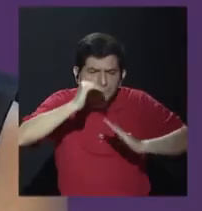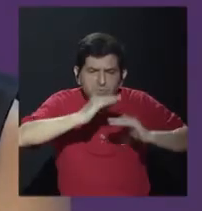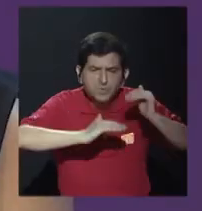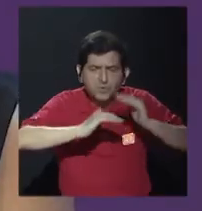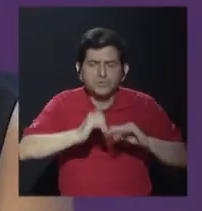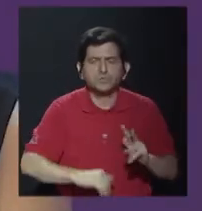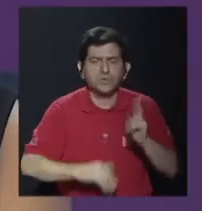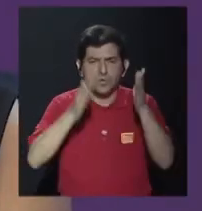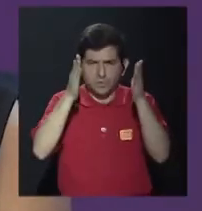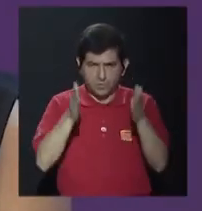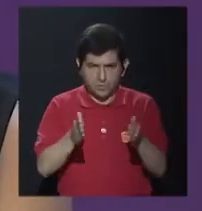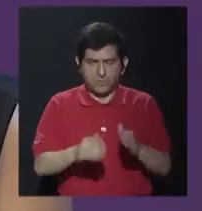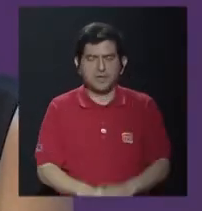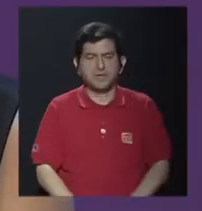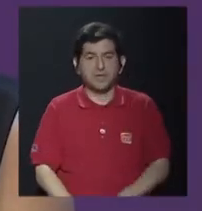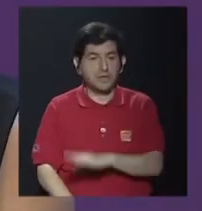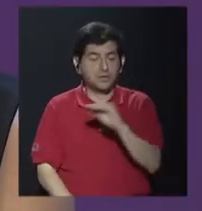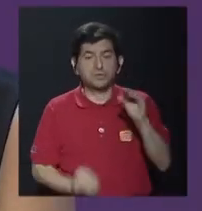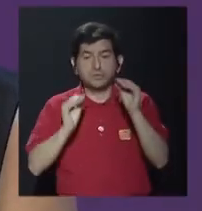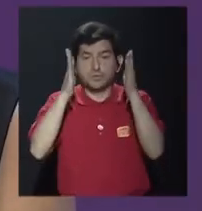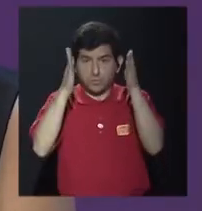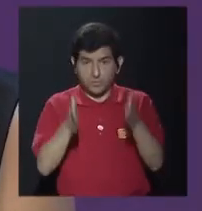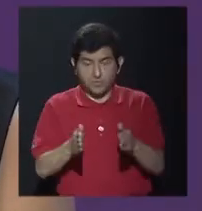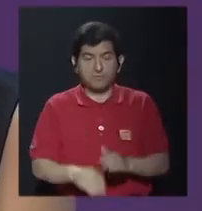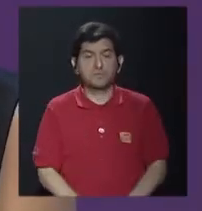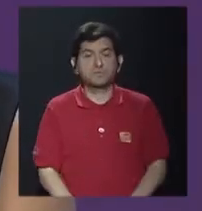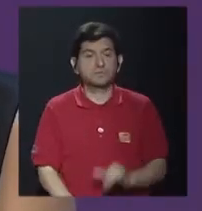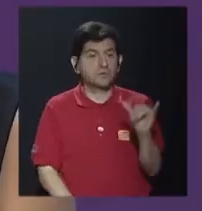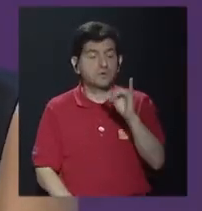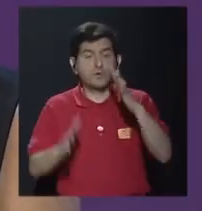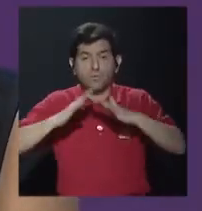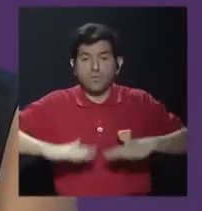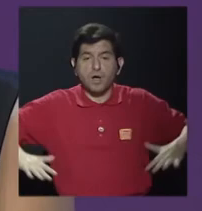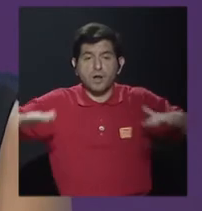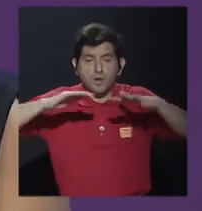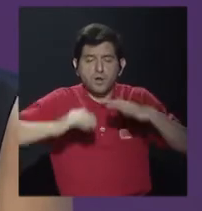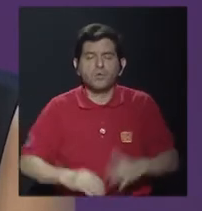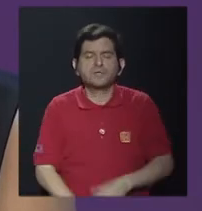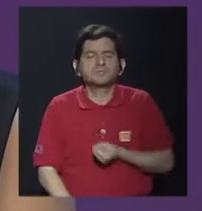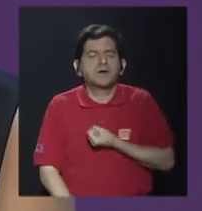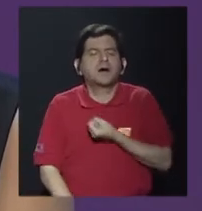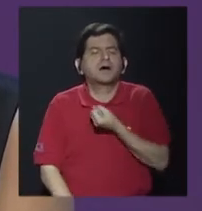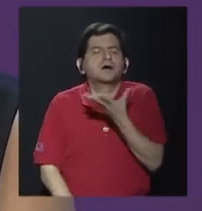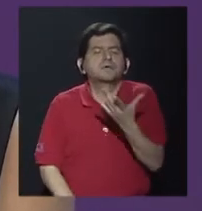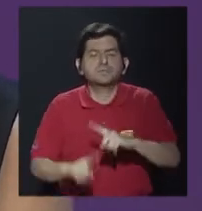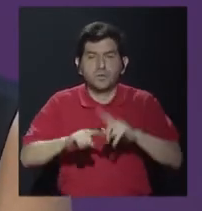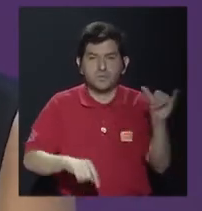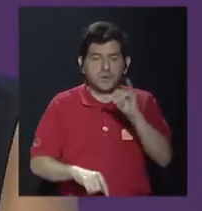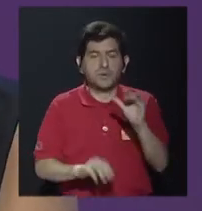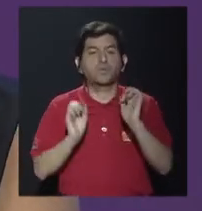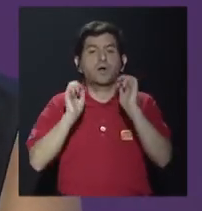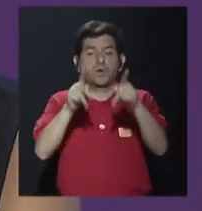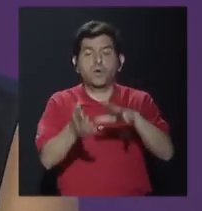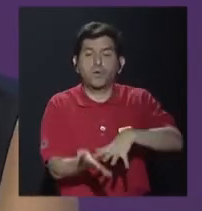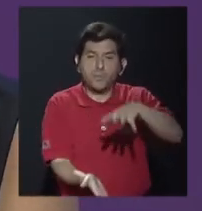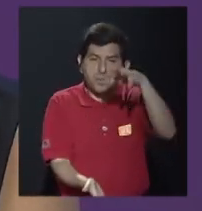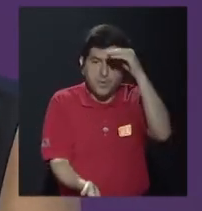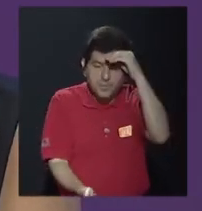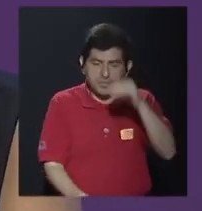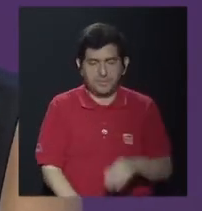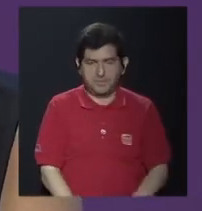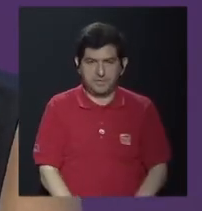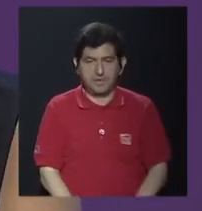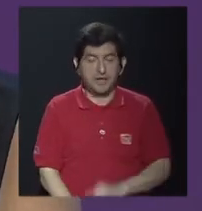entre compañeros y profesores fue eso, como un nido catártico, pero además la posibilidad de aprender y